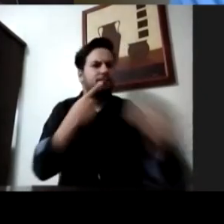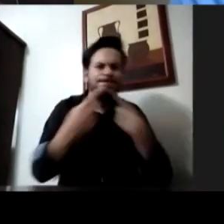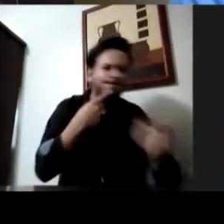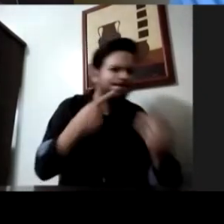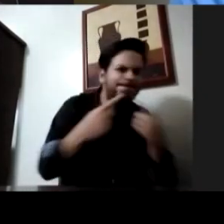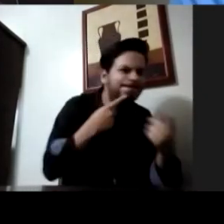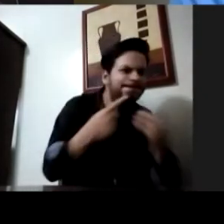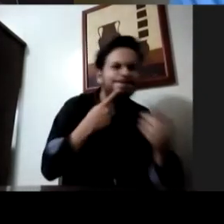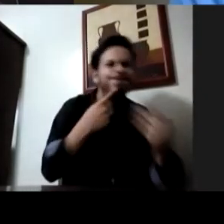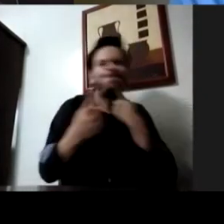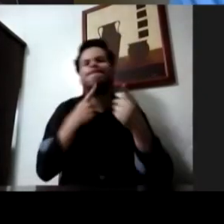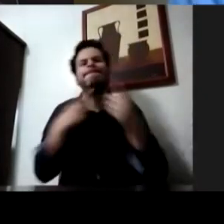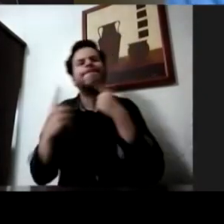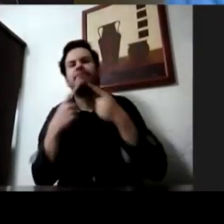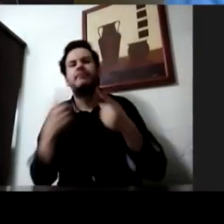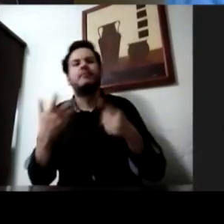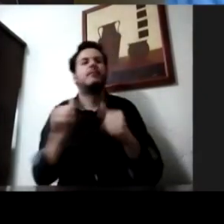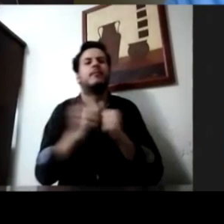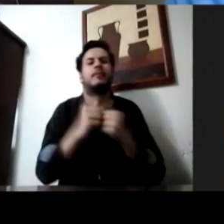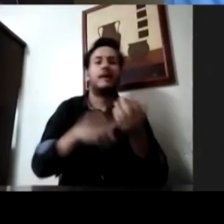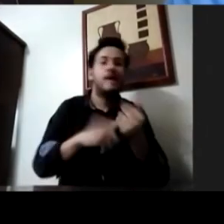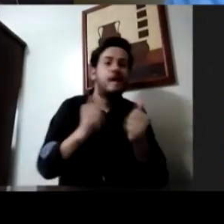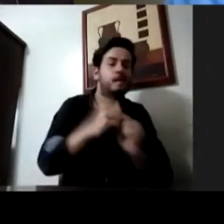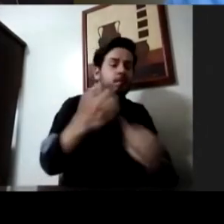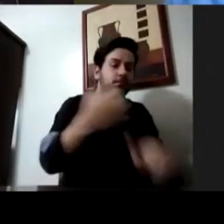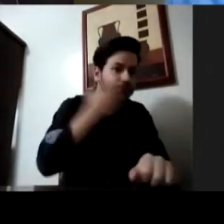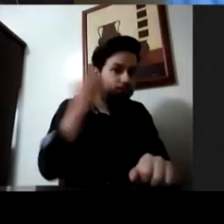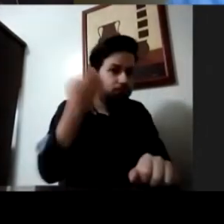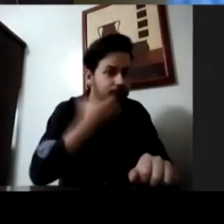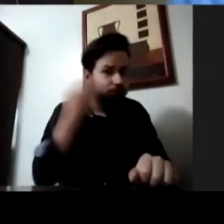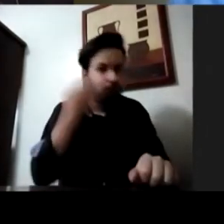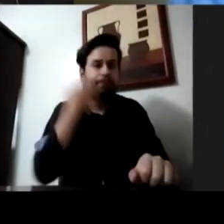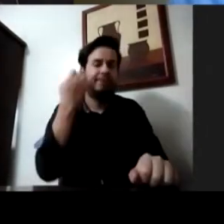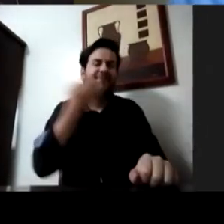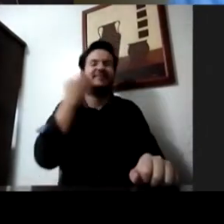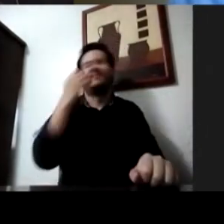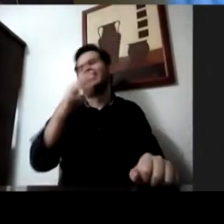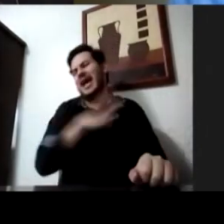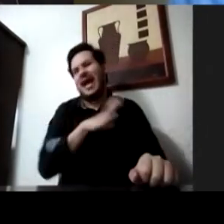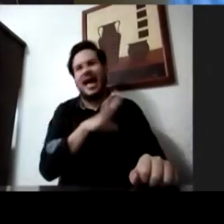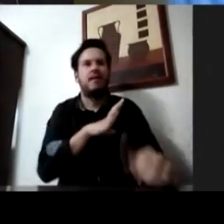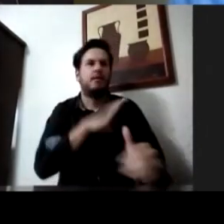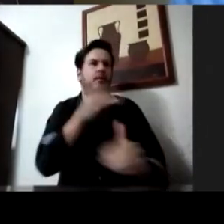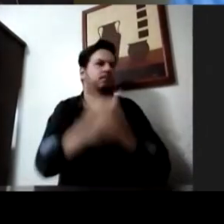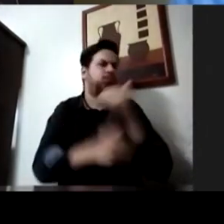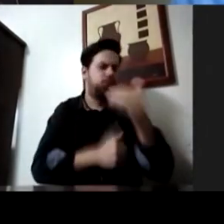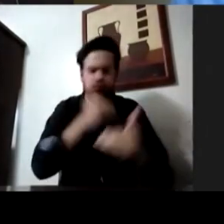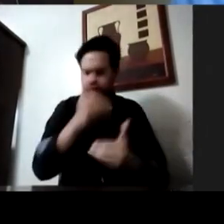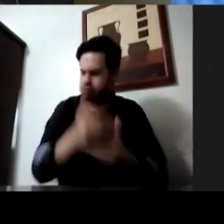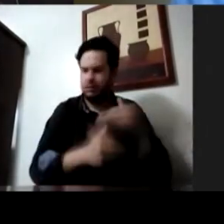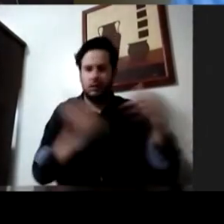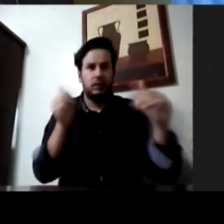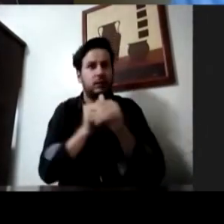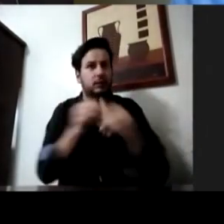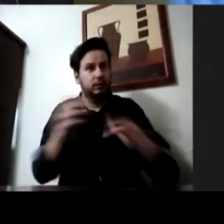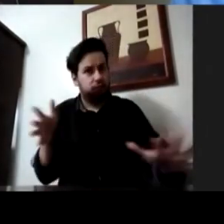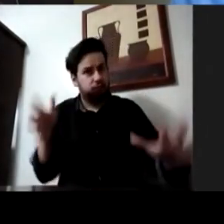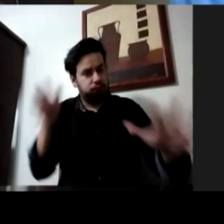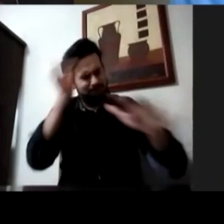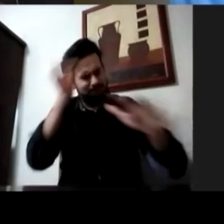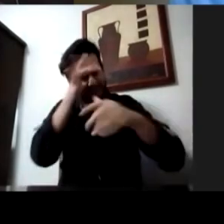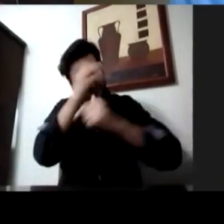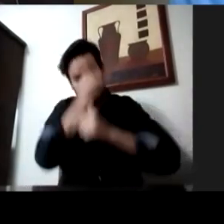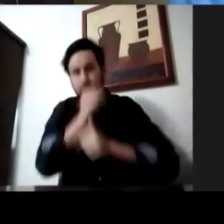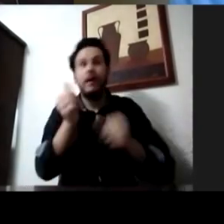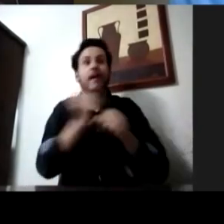disponibilidad de lugares en los colegios. En fin, con un proceso ordenado, las personas